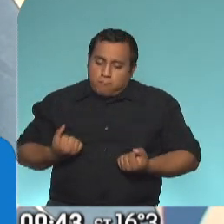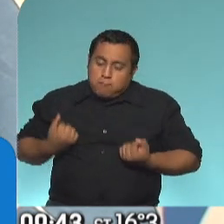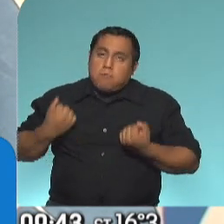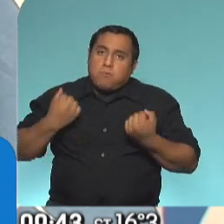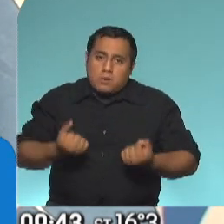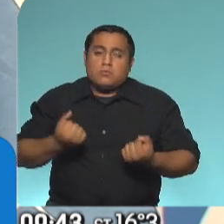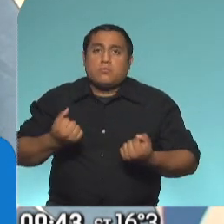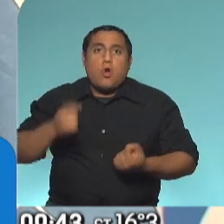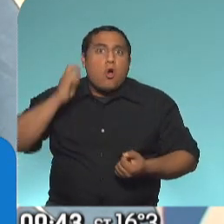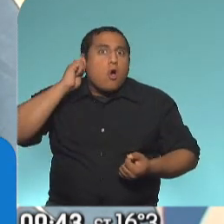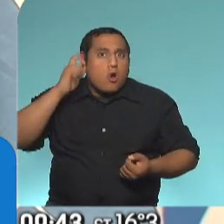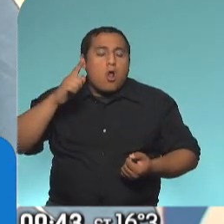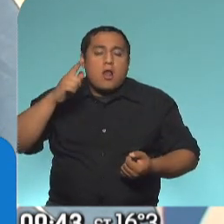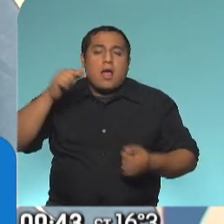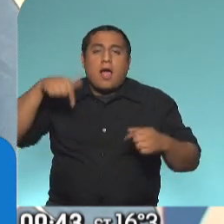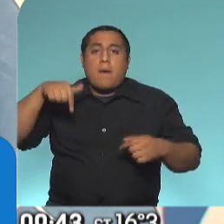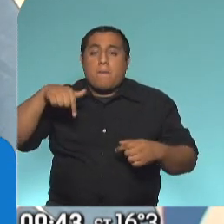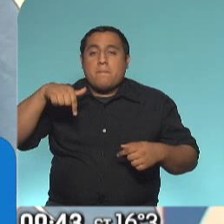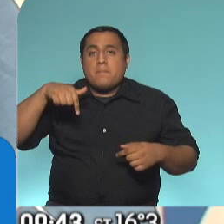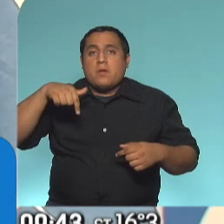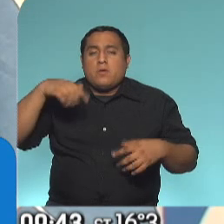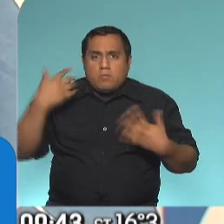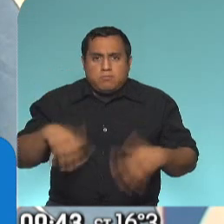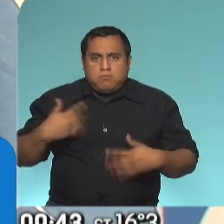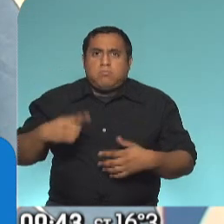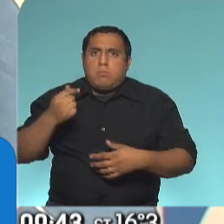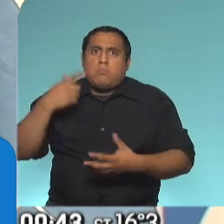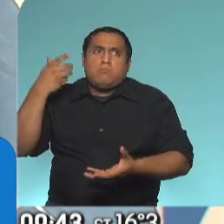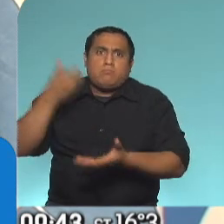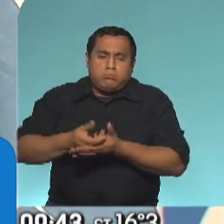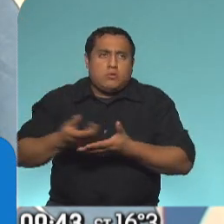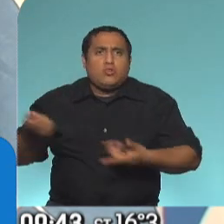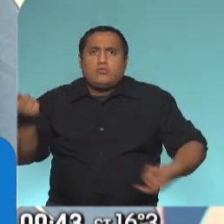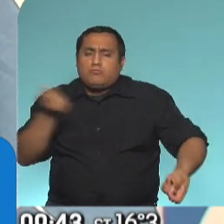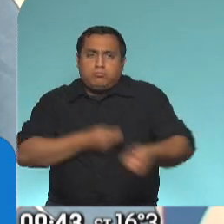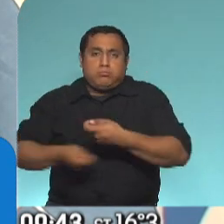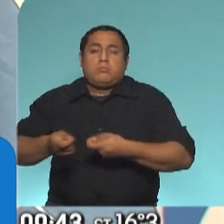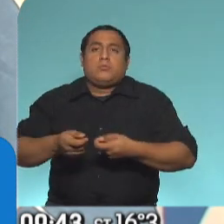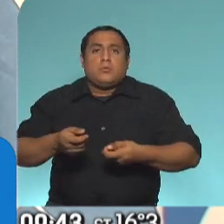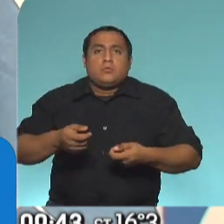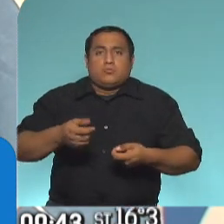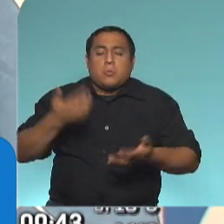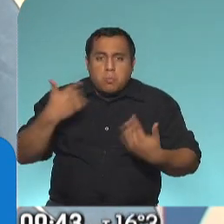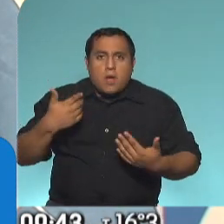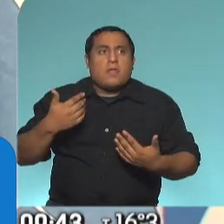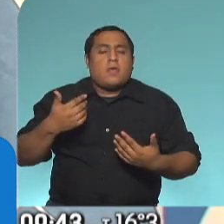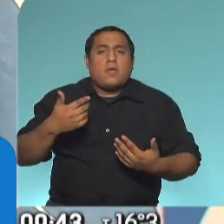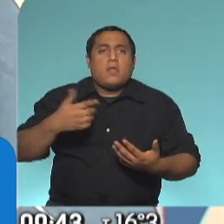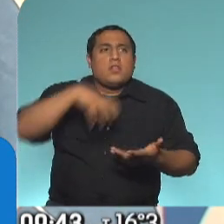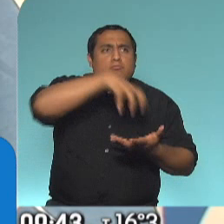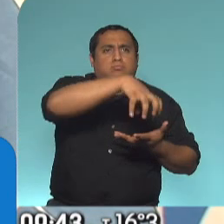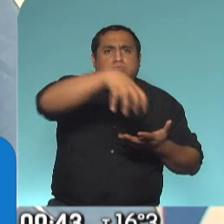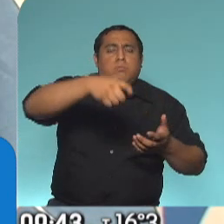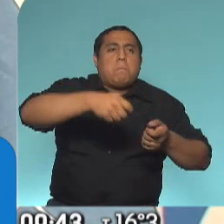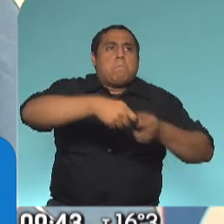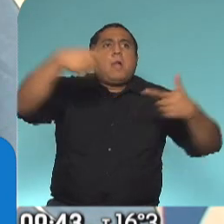Ha logrado la provincia, con una importante inversión, multiplicar exponencialmente la capacidad instalada,